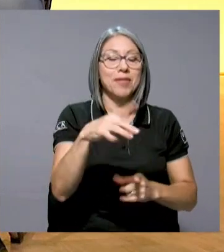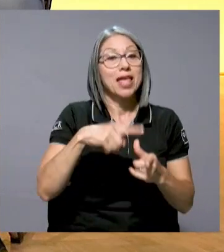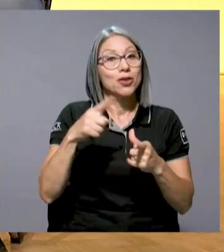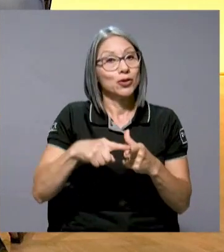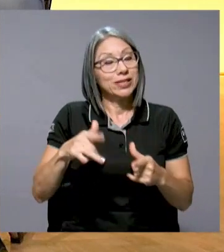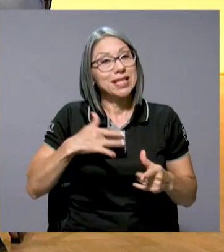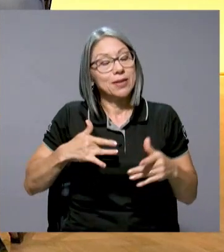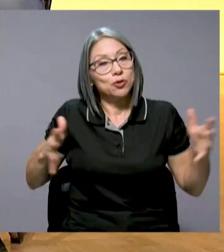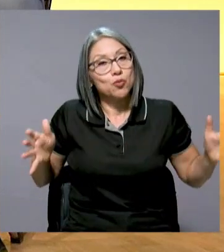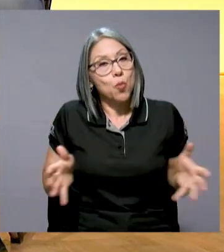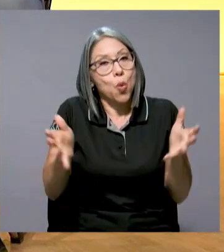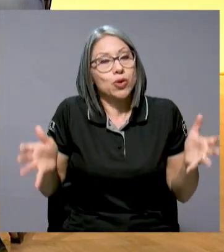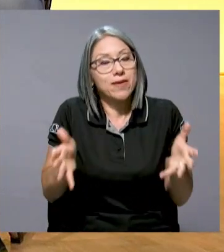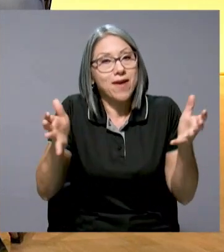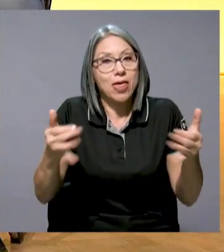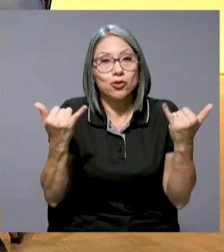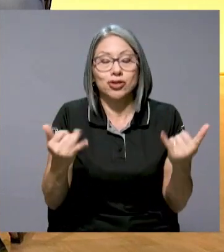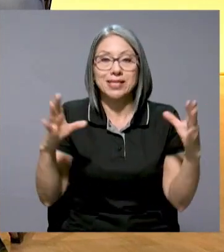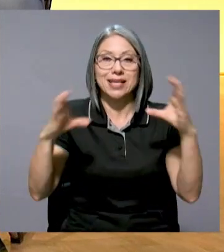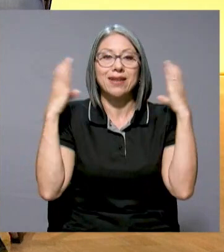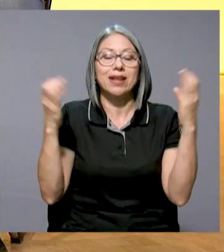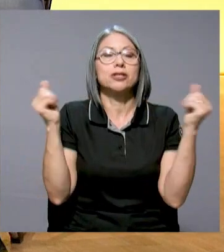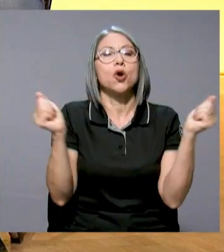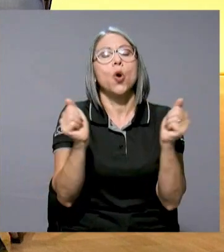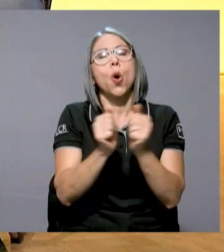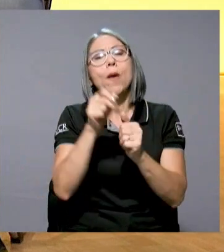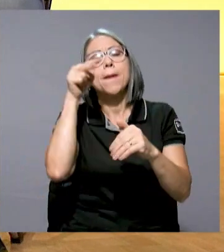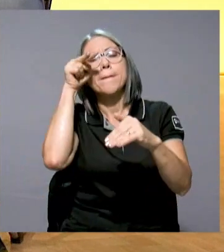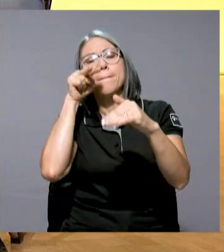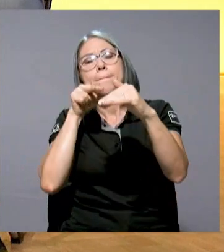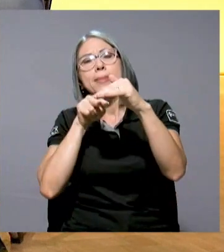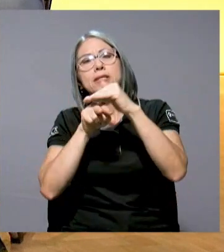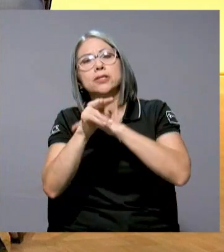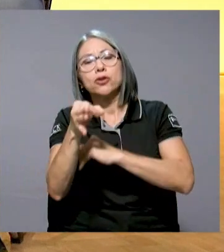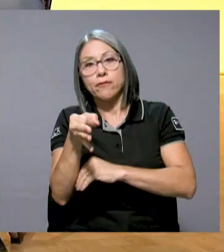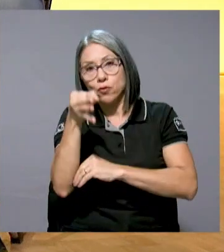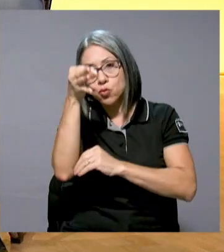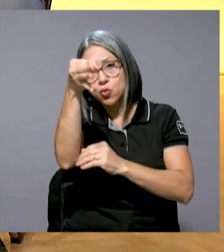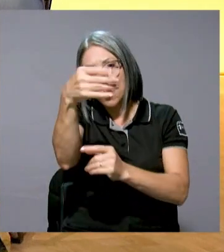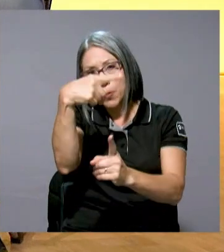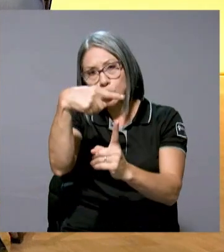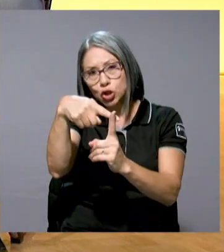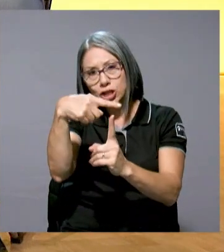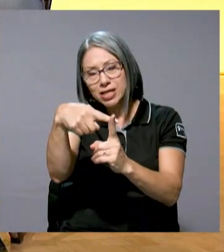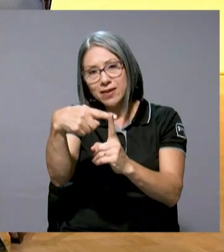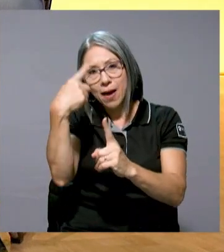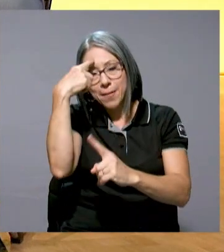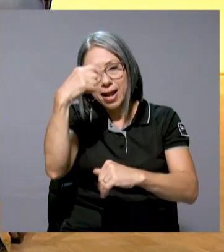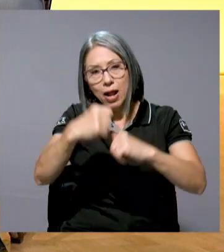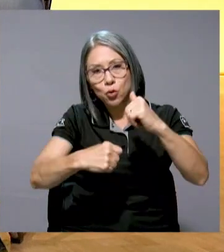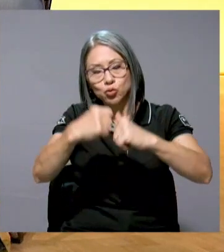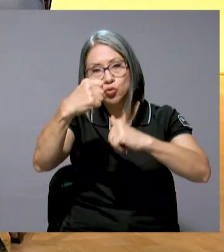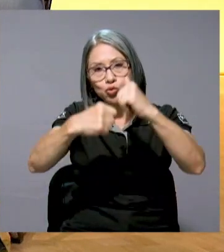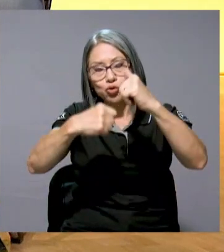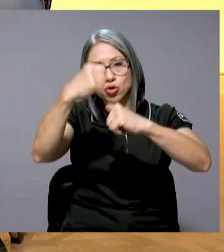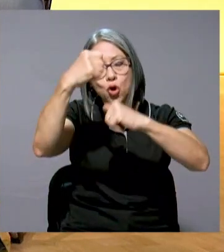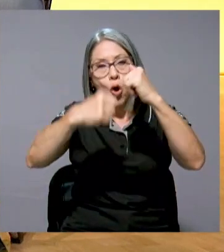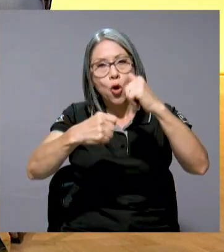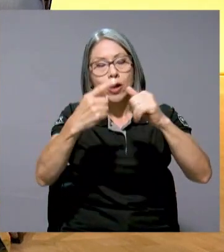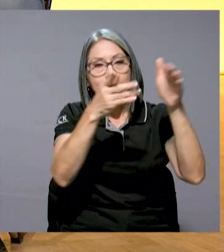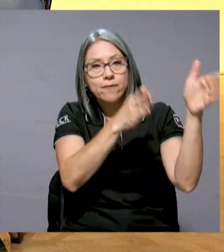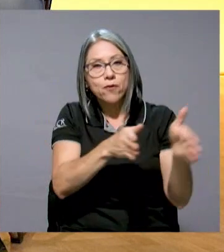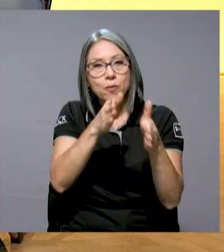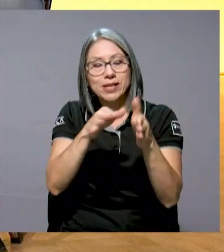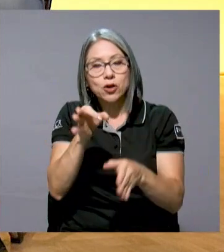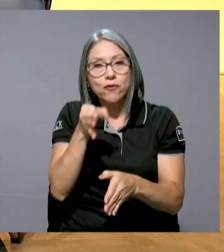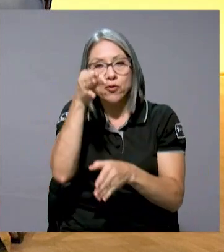motivados en esta celebración, con una visión de futuro positiva para la construcción de la formación de los futuros